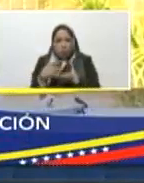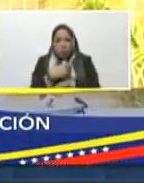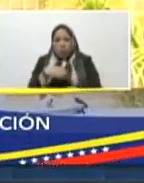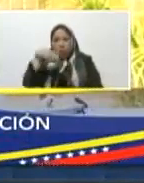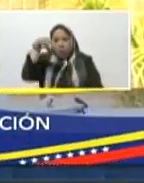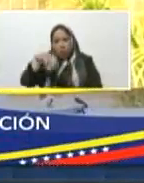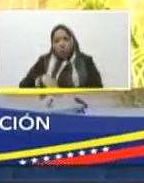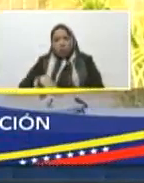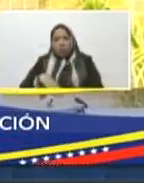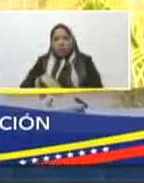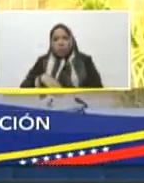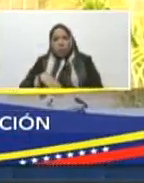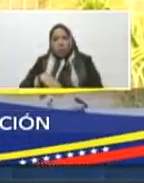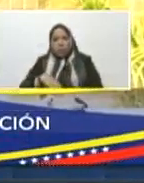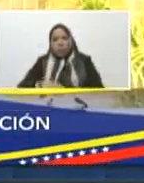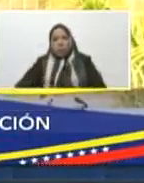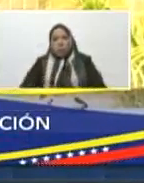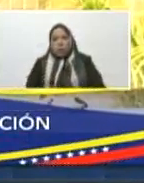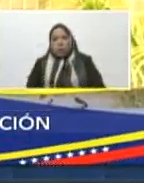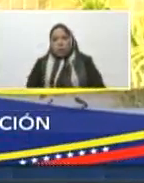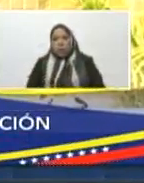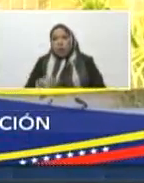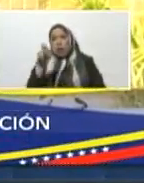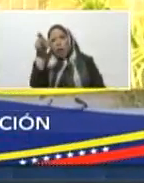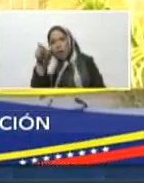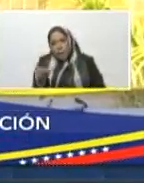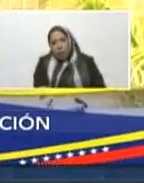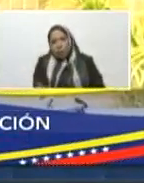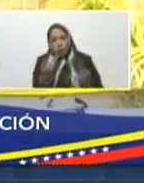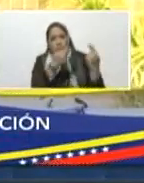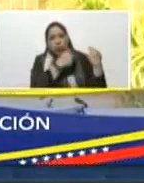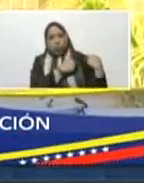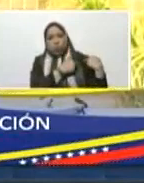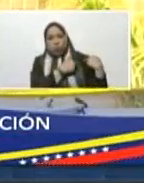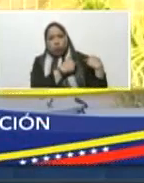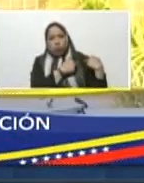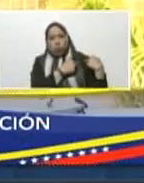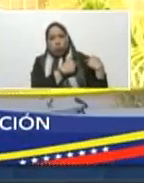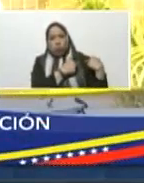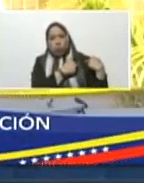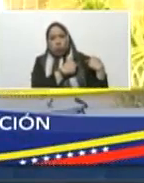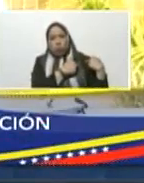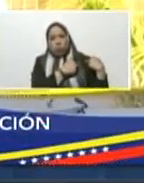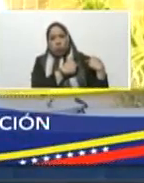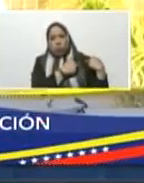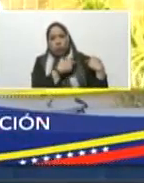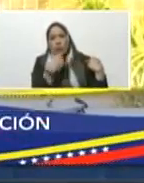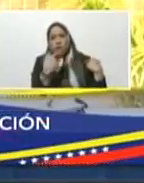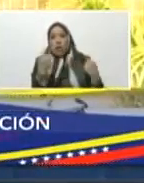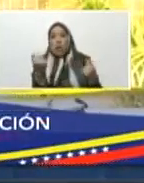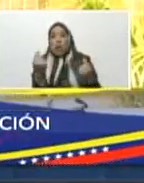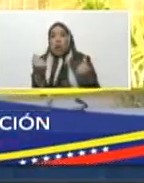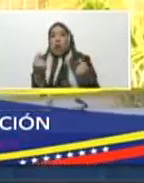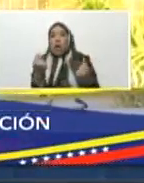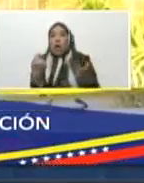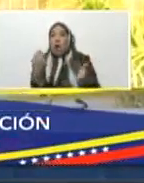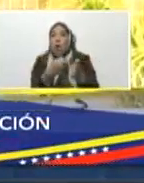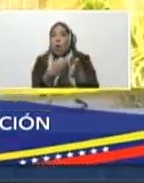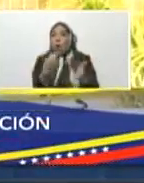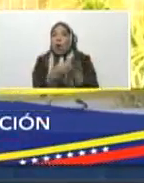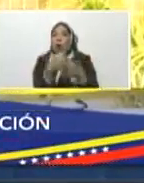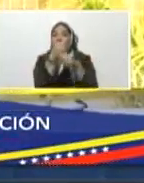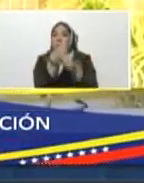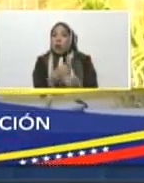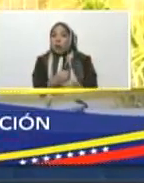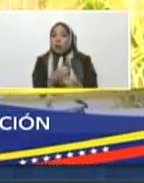Estado. Hay una persona allí que las alquila y